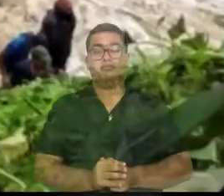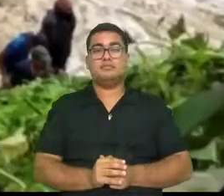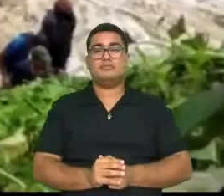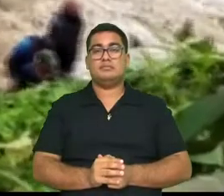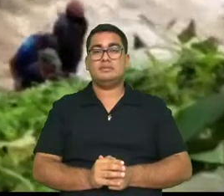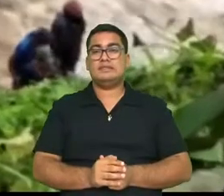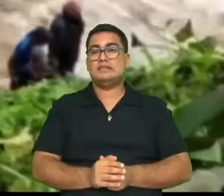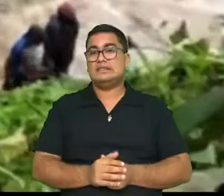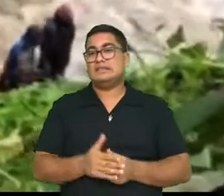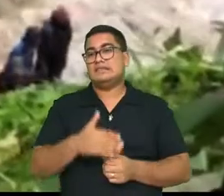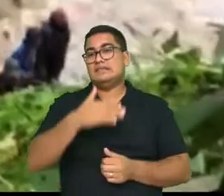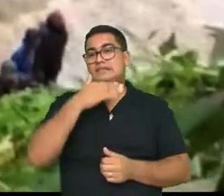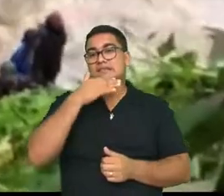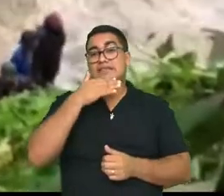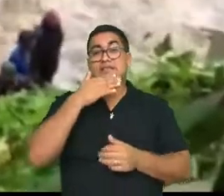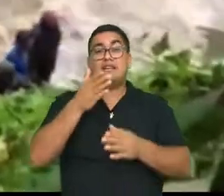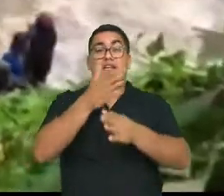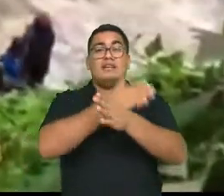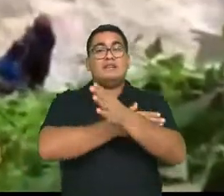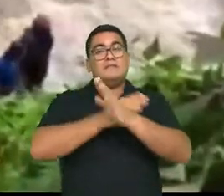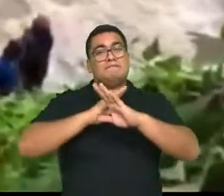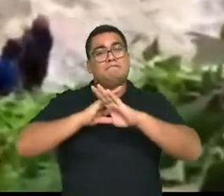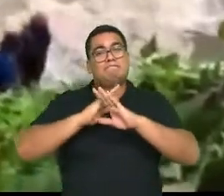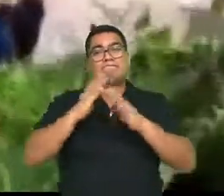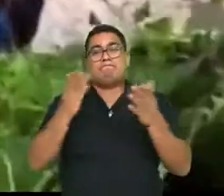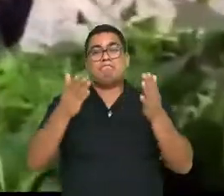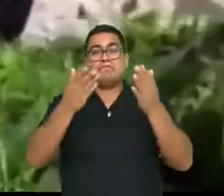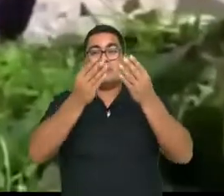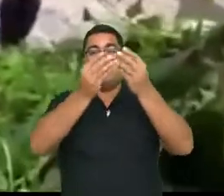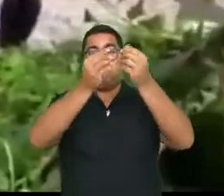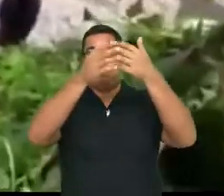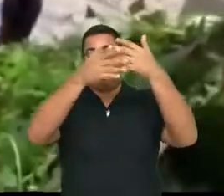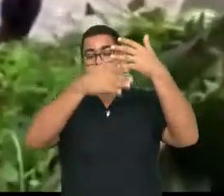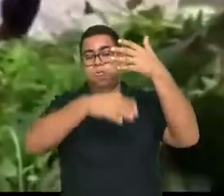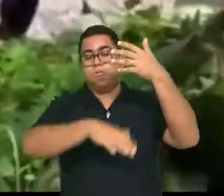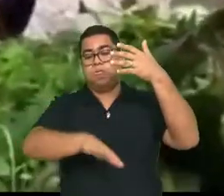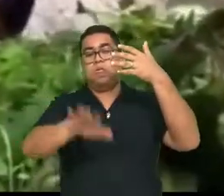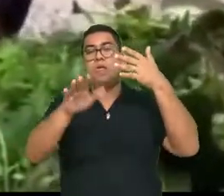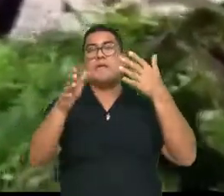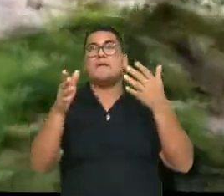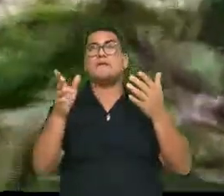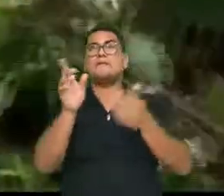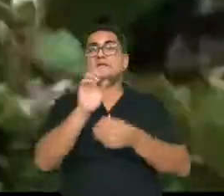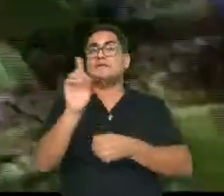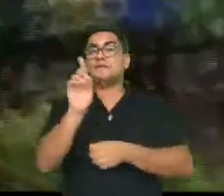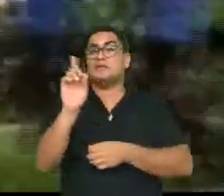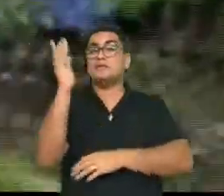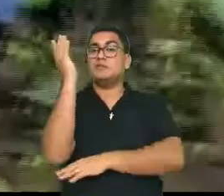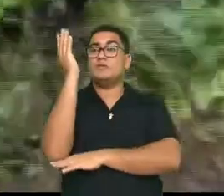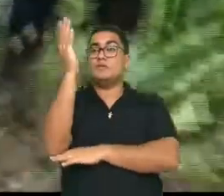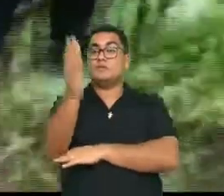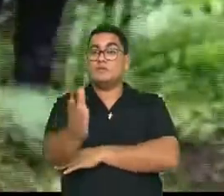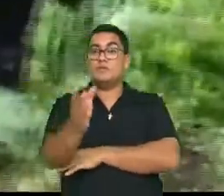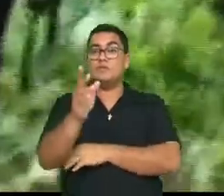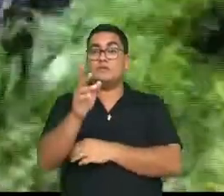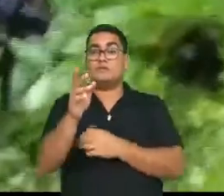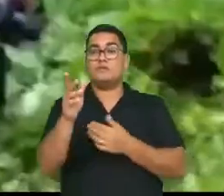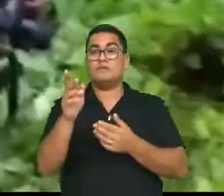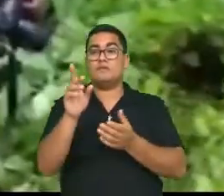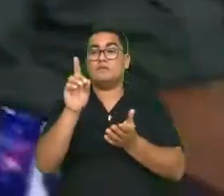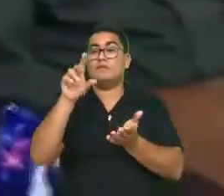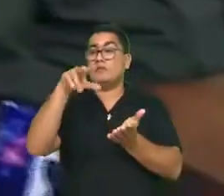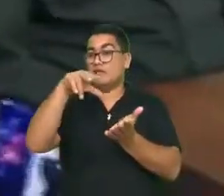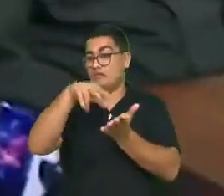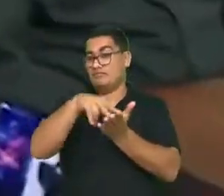Una tragedia prevenible. Así fue el fatal deslizamiento de tierra que ocurrió en la zona del macizo de Peñas Blancas, ubicado en el Tumala